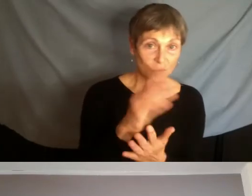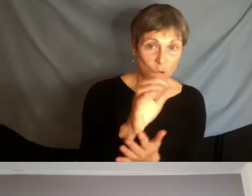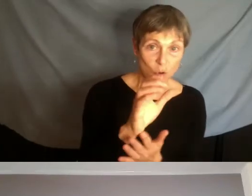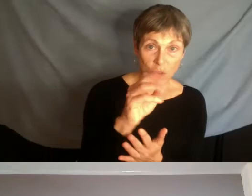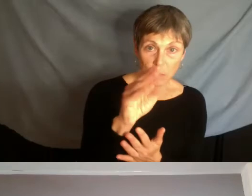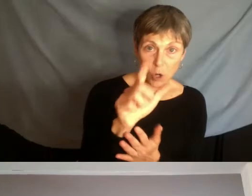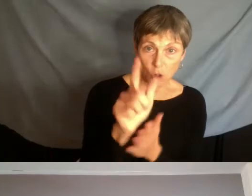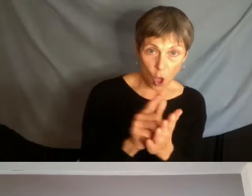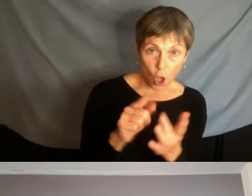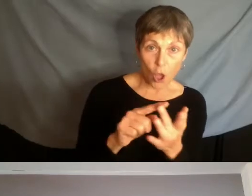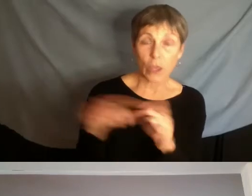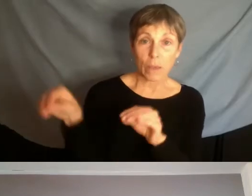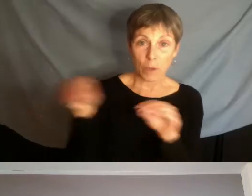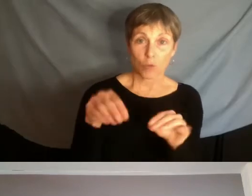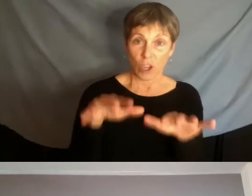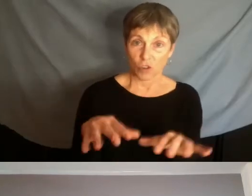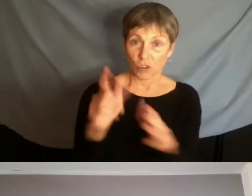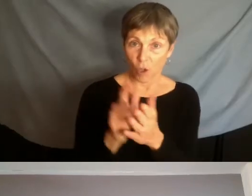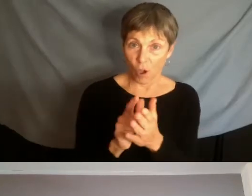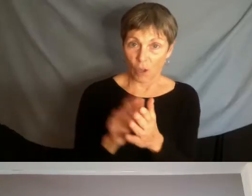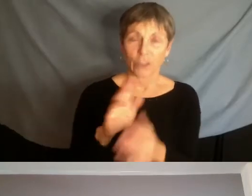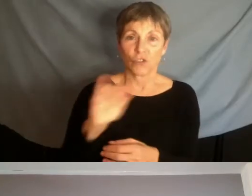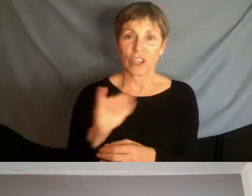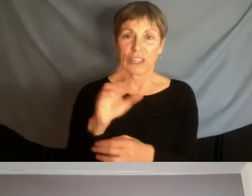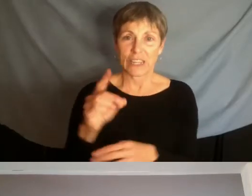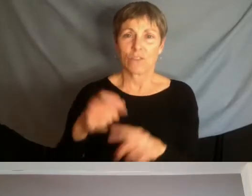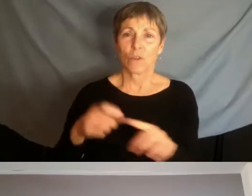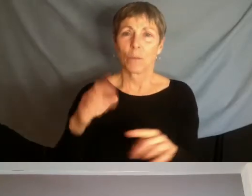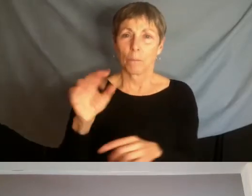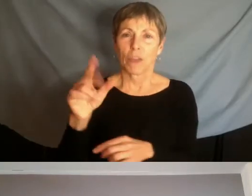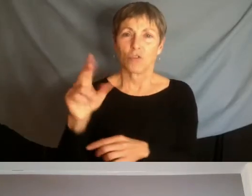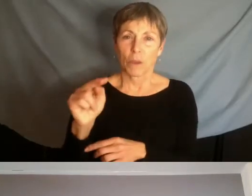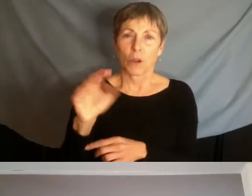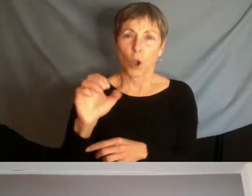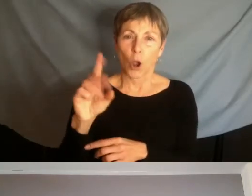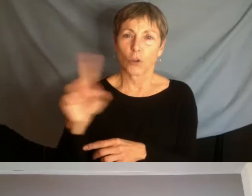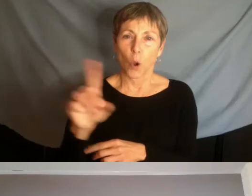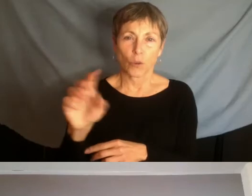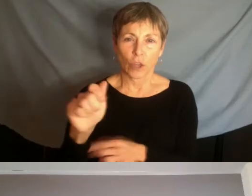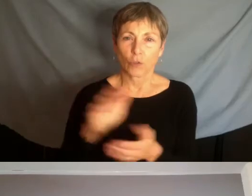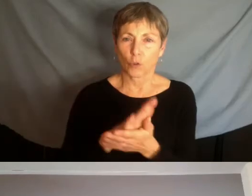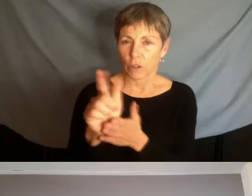como ley criminal y ley inmigración. Sacó su